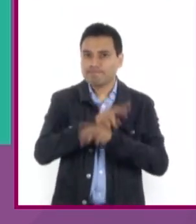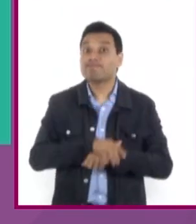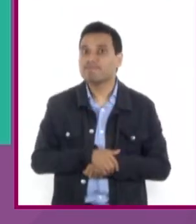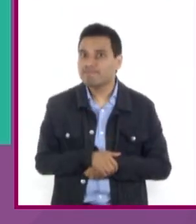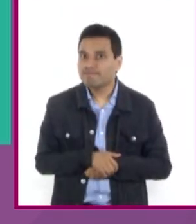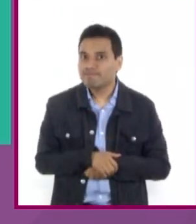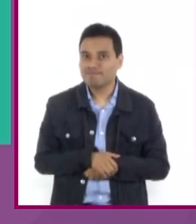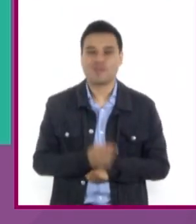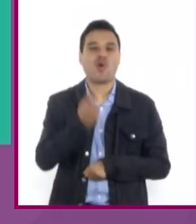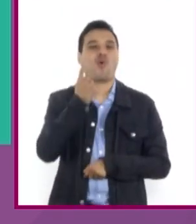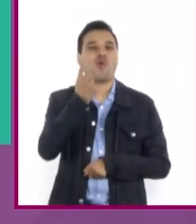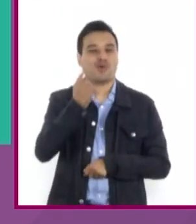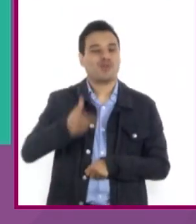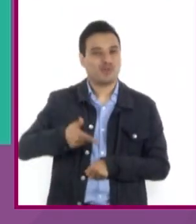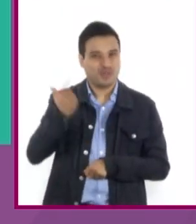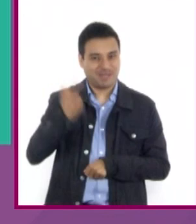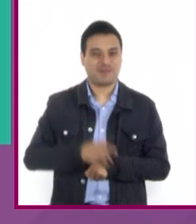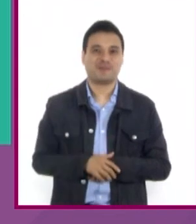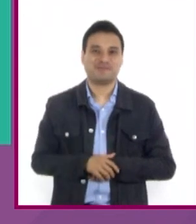12? 1/12.